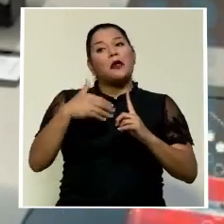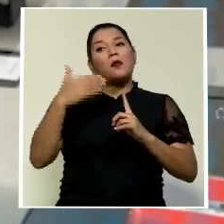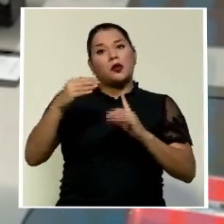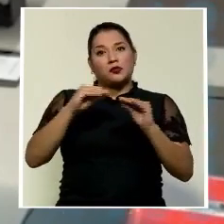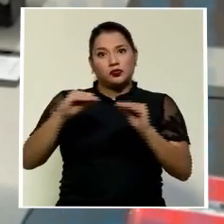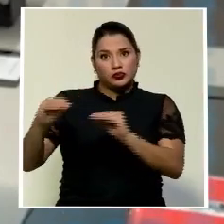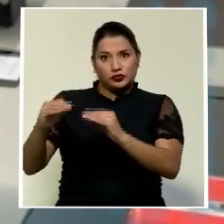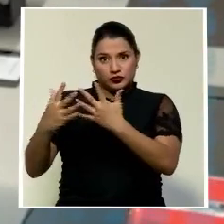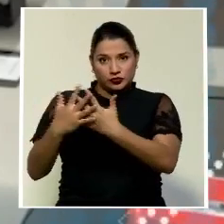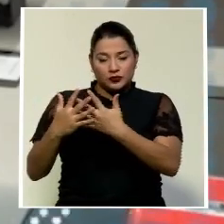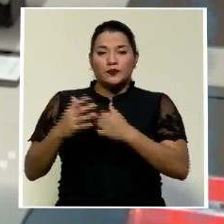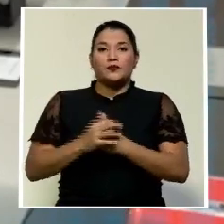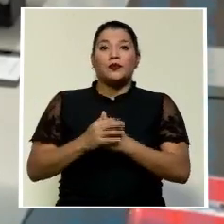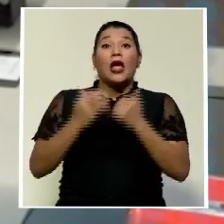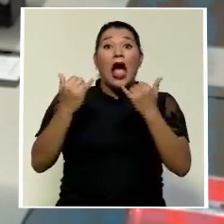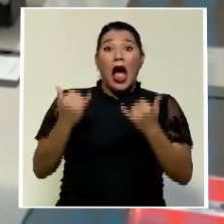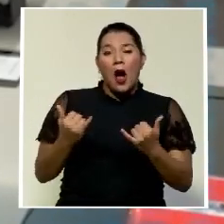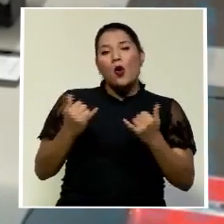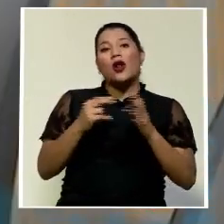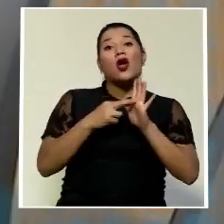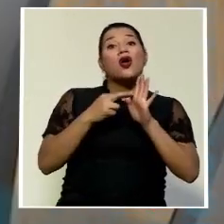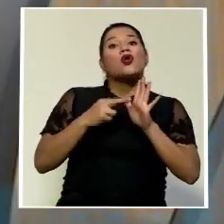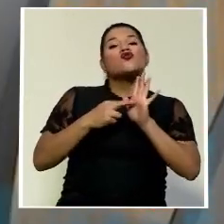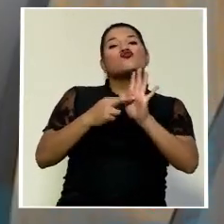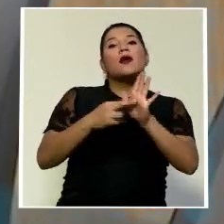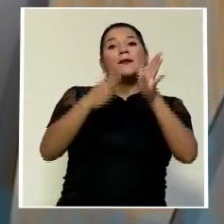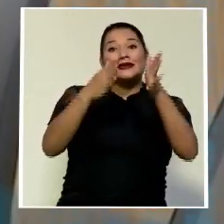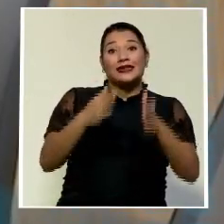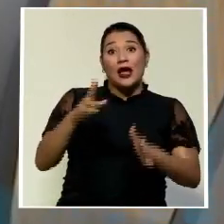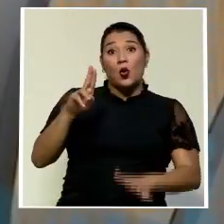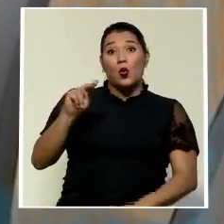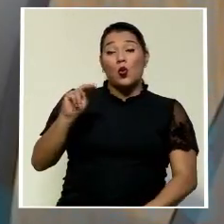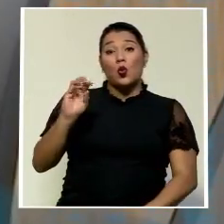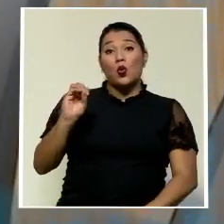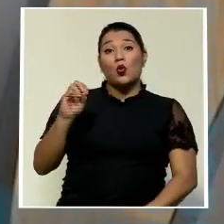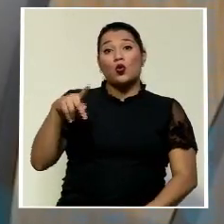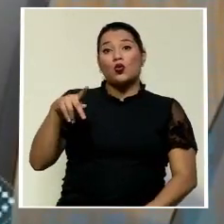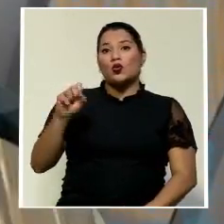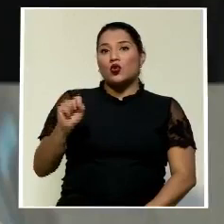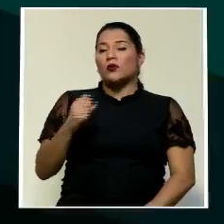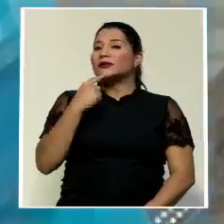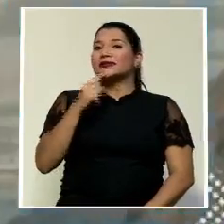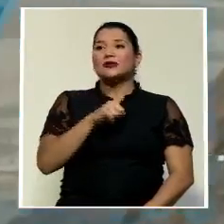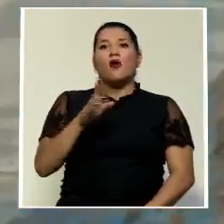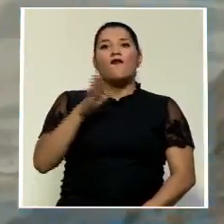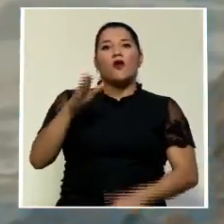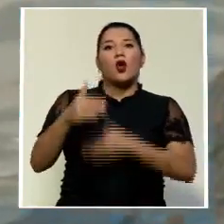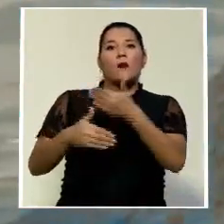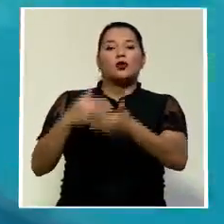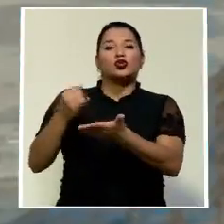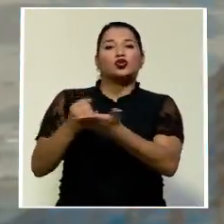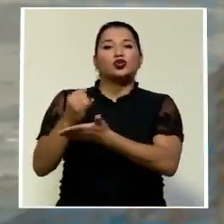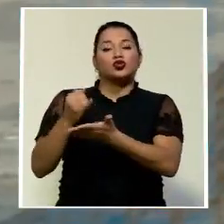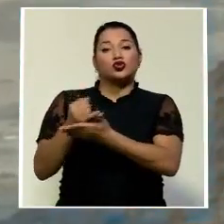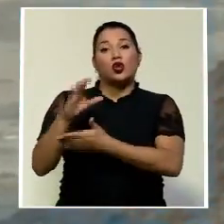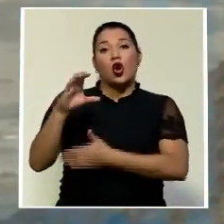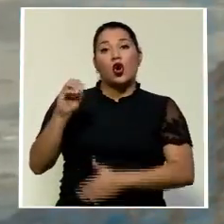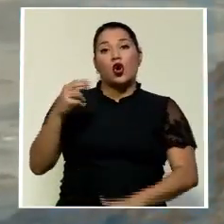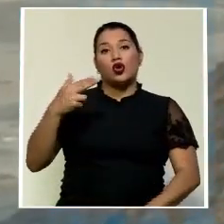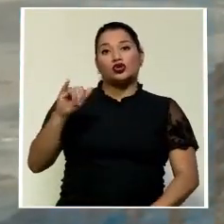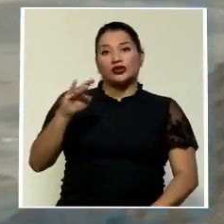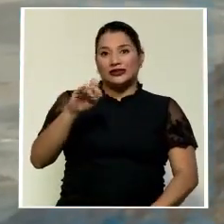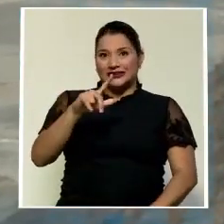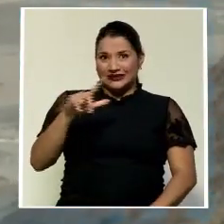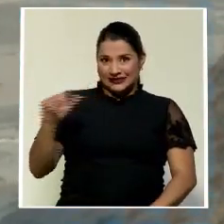asistieron a la comisión del caso Cochinilla y alegaron mediante un documento poseer inmunidad. Los fuertes aguaceros